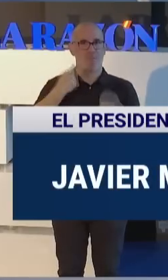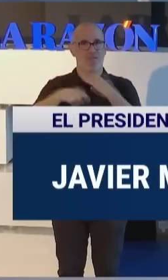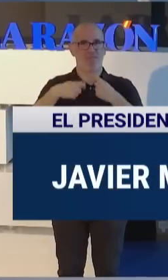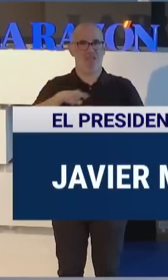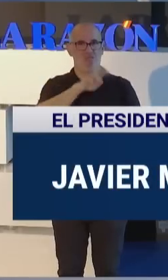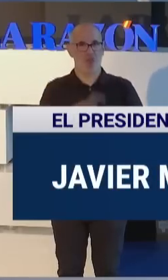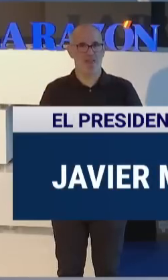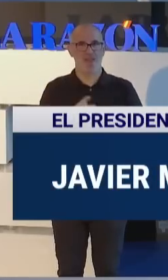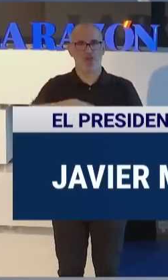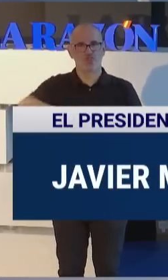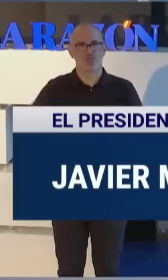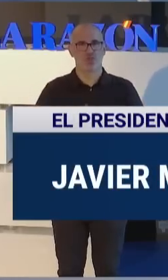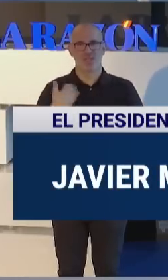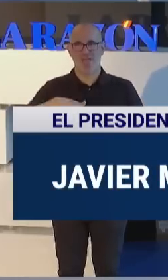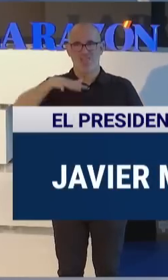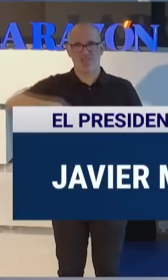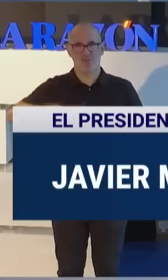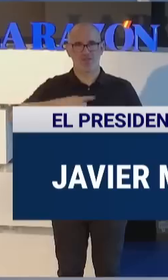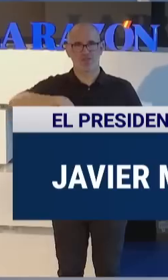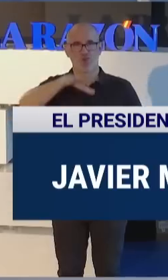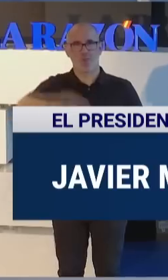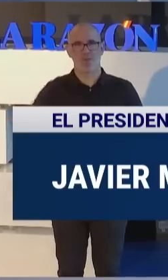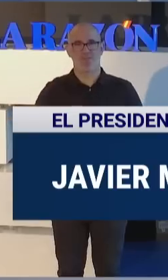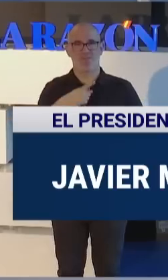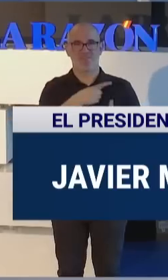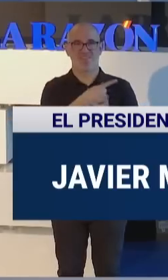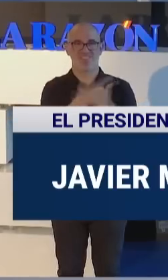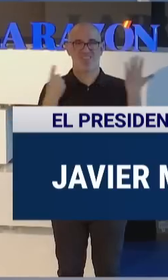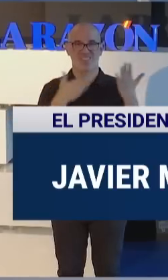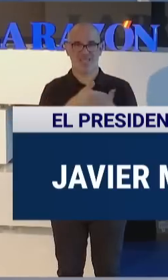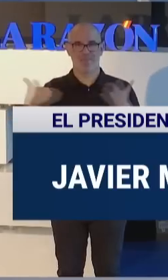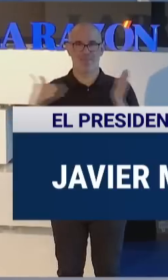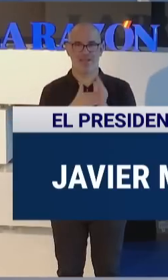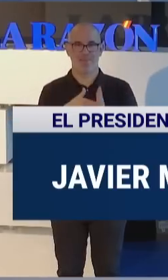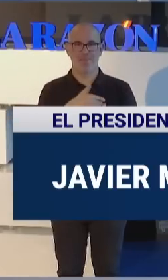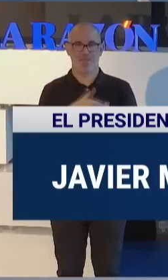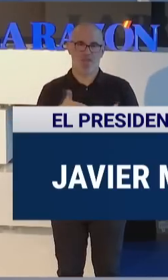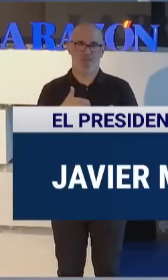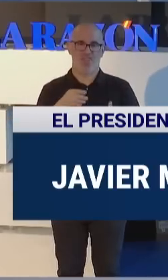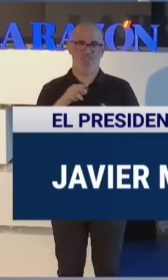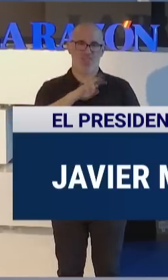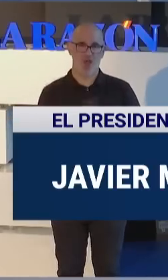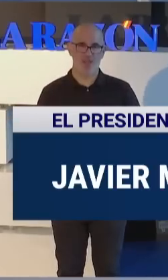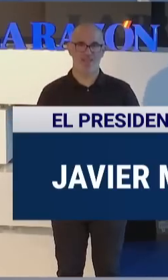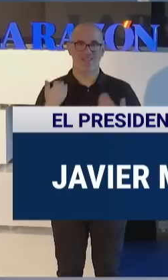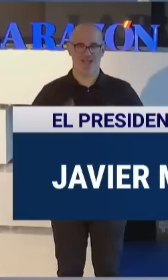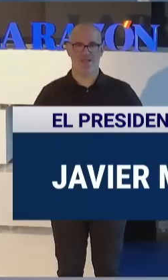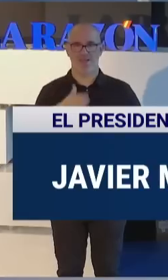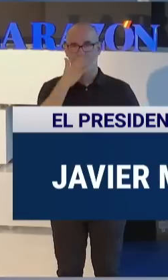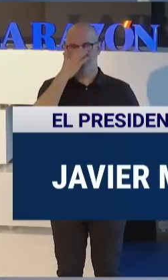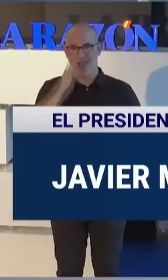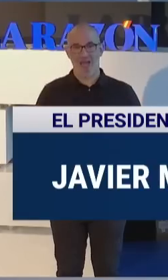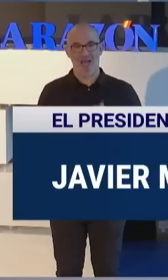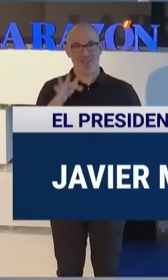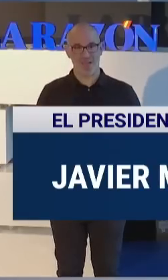tiempo, nosotros en 5 meses compramos 16.000 millones de dólares. Sí. No solo eso, sino que